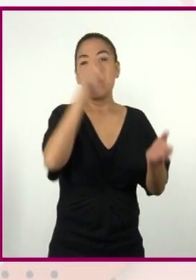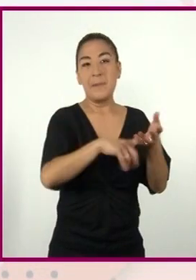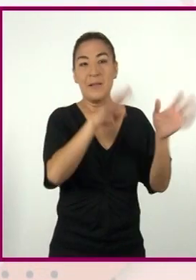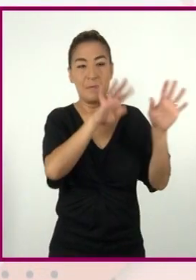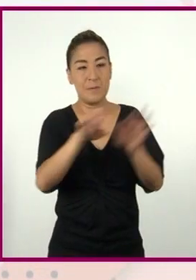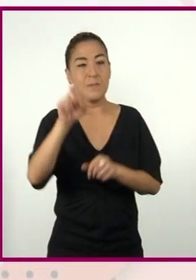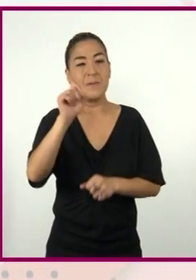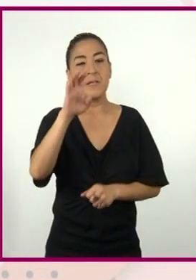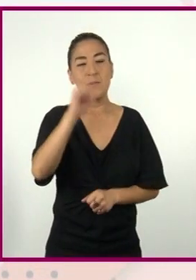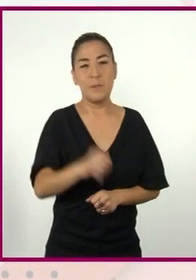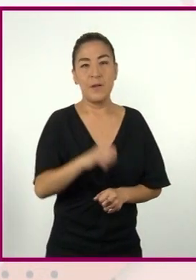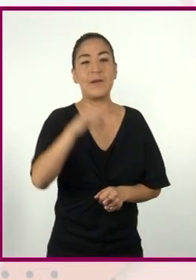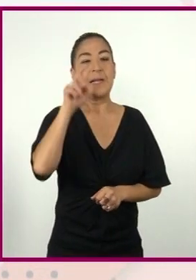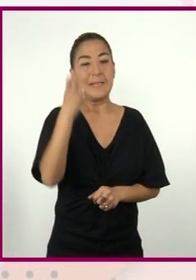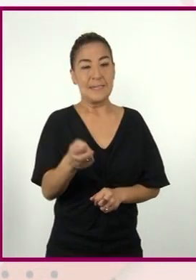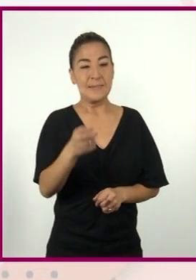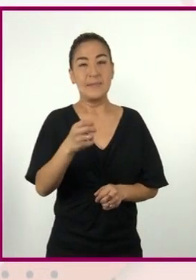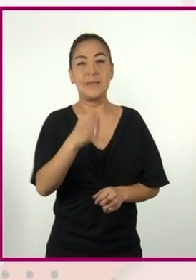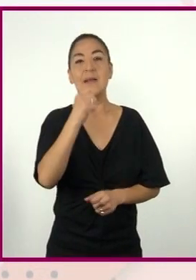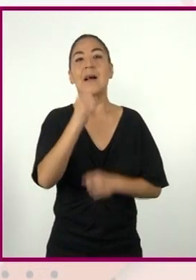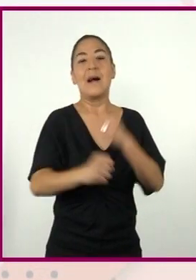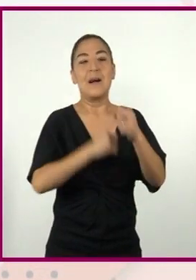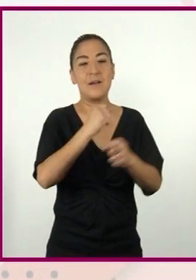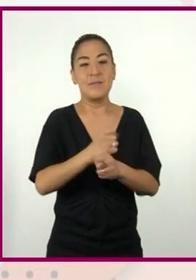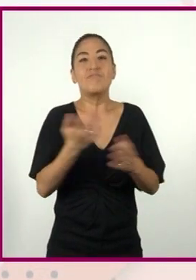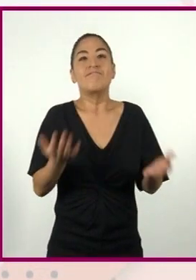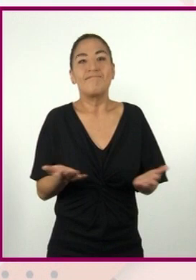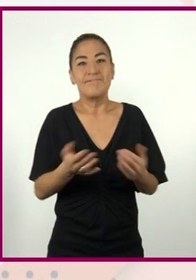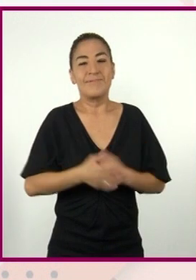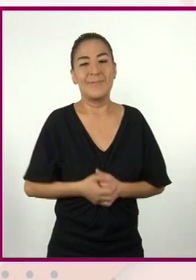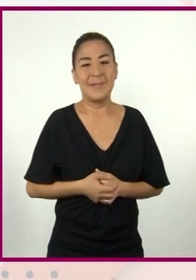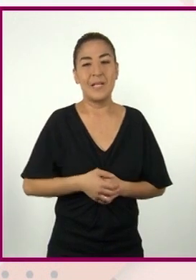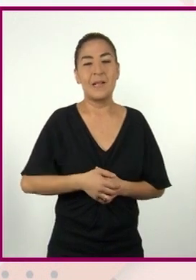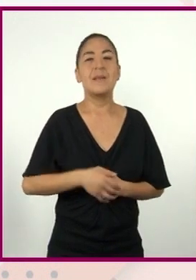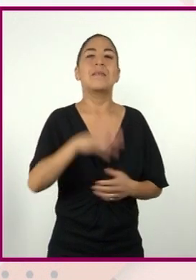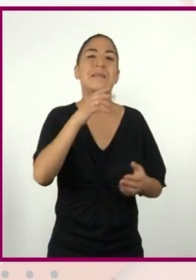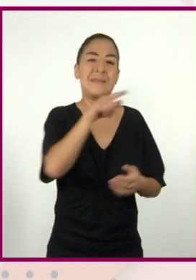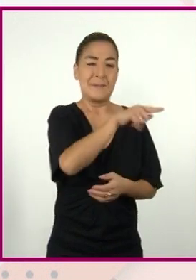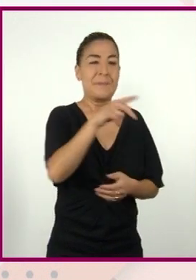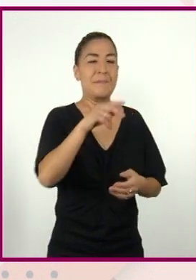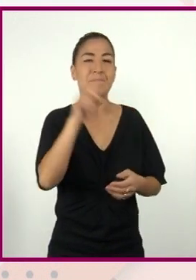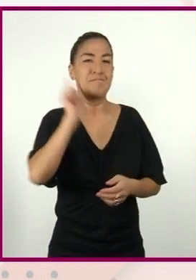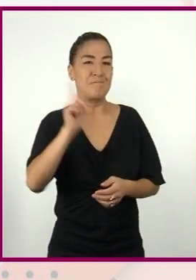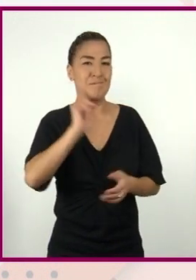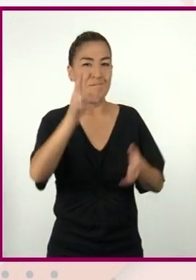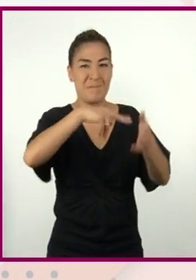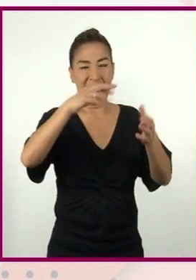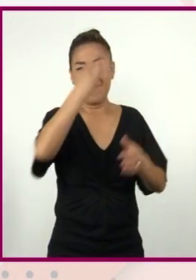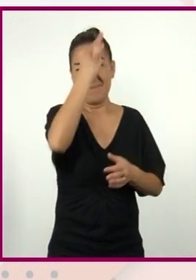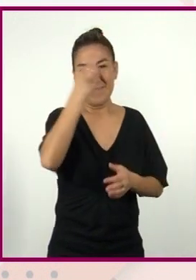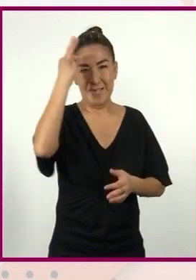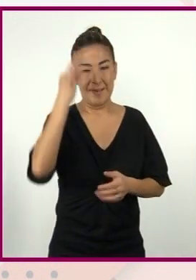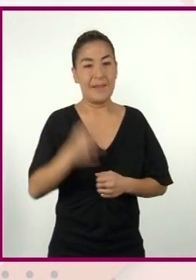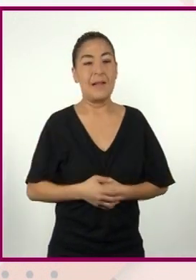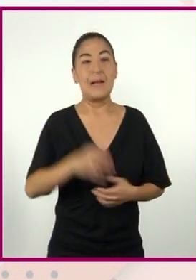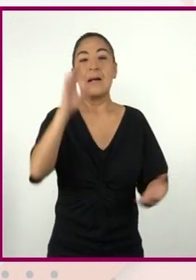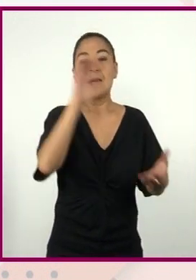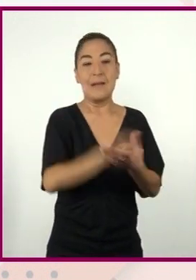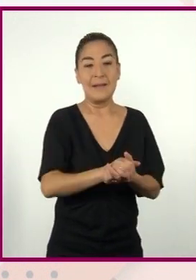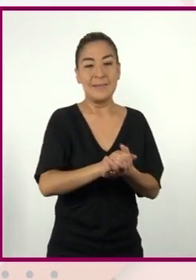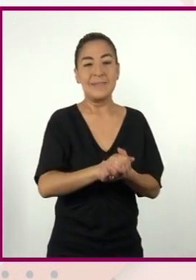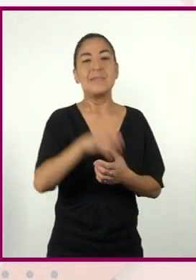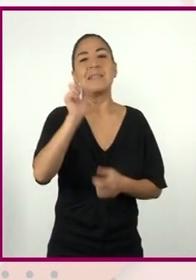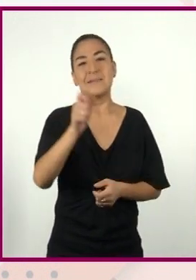1929 fue el año en que con la pintora Frida Kahlo. Casarse, pretérito